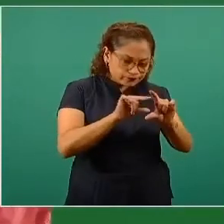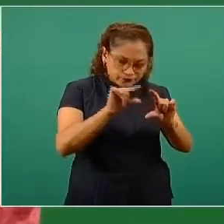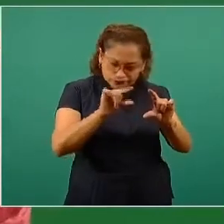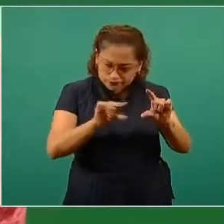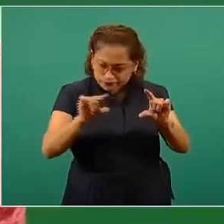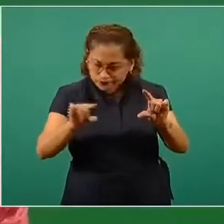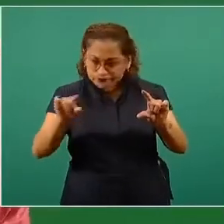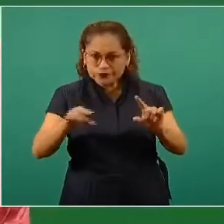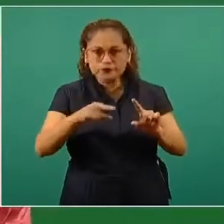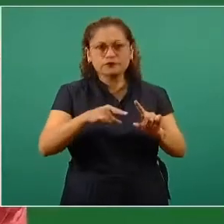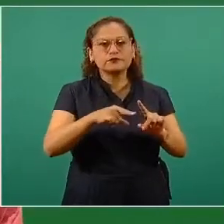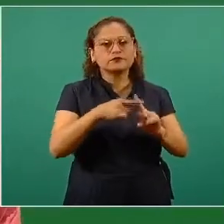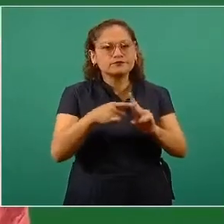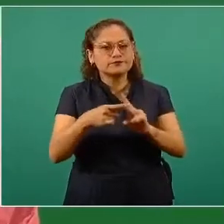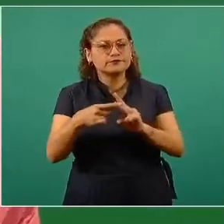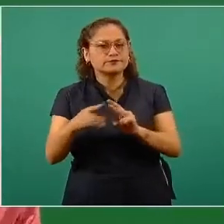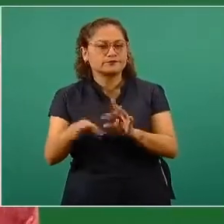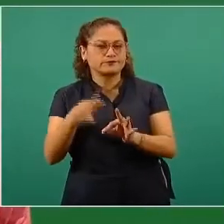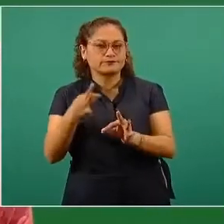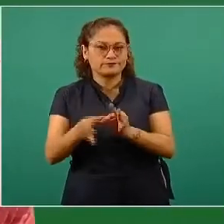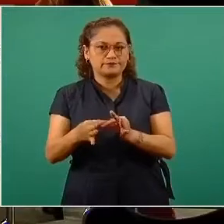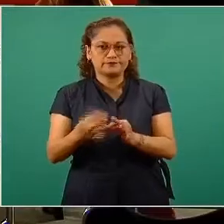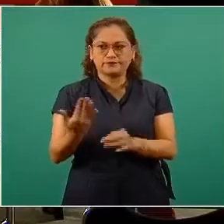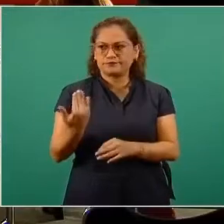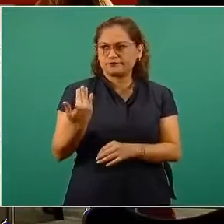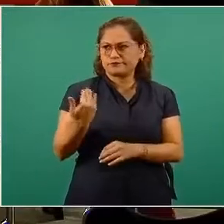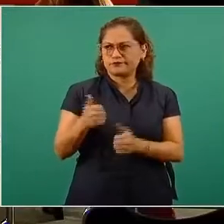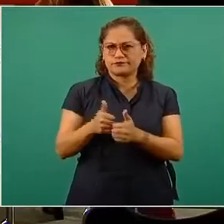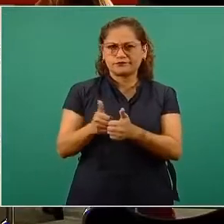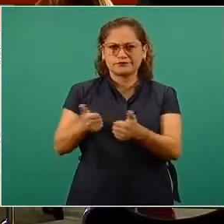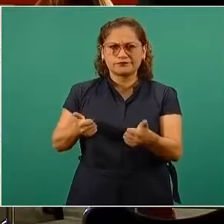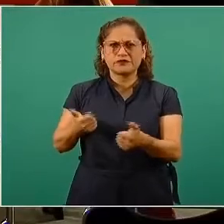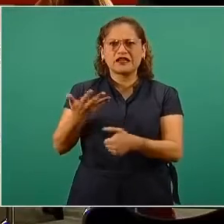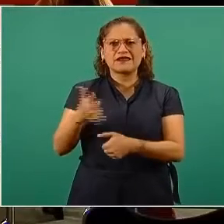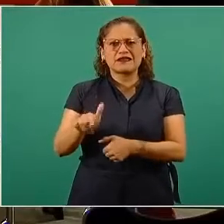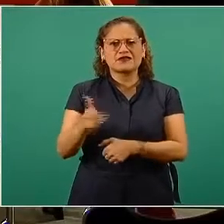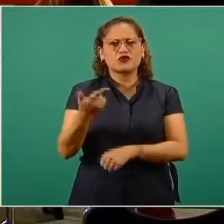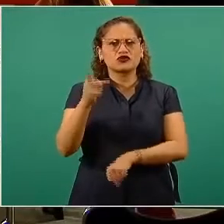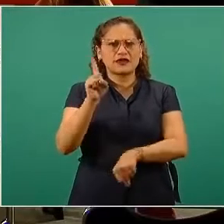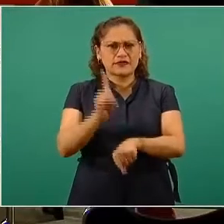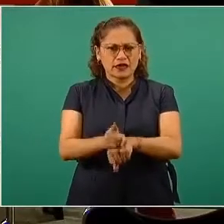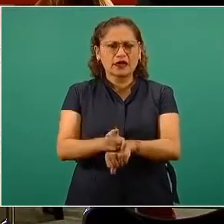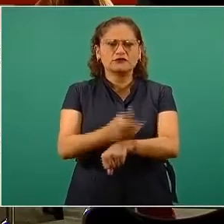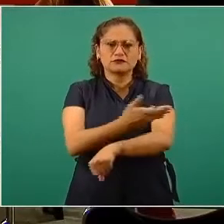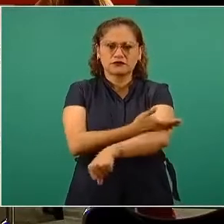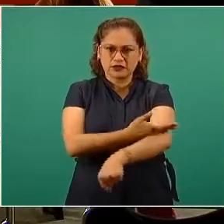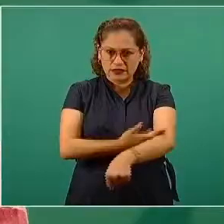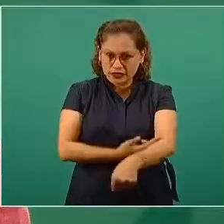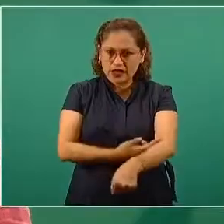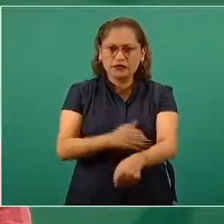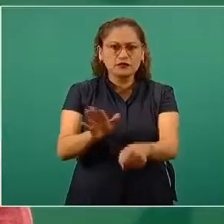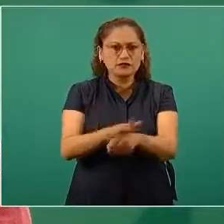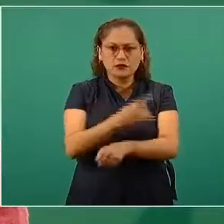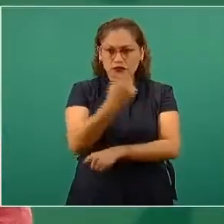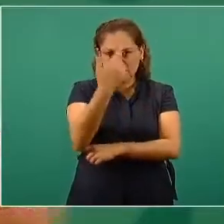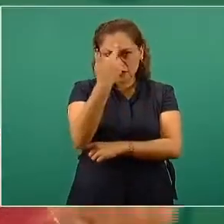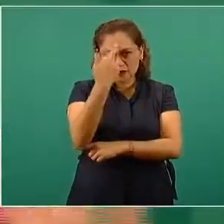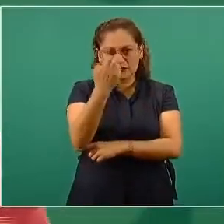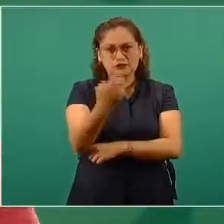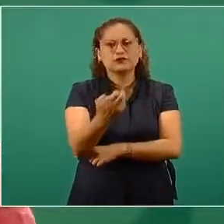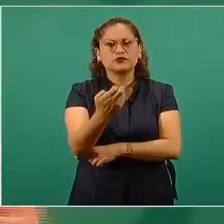posibles. Durante un tiempo hubo un pequeño retraso de aproximadamente unos 10 o 12 días que tuvo que ver con